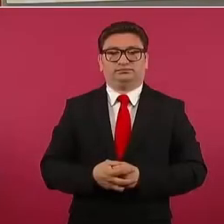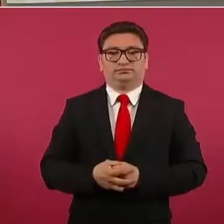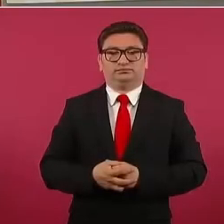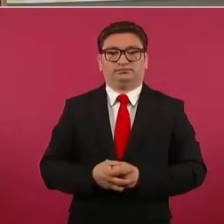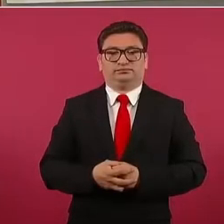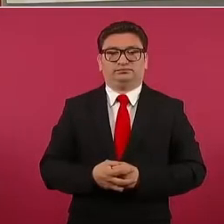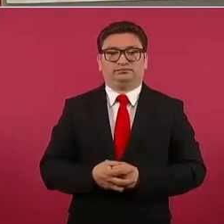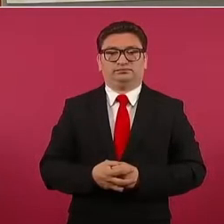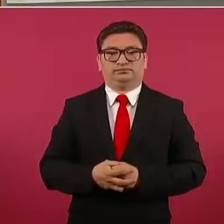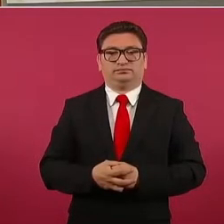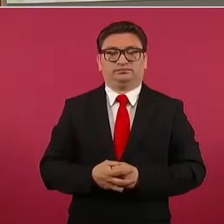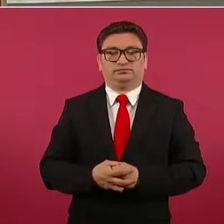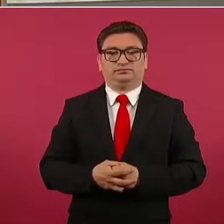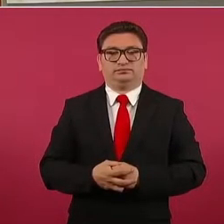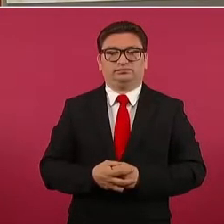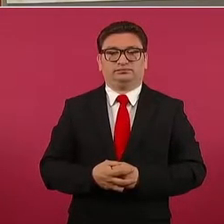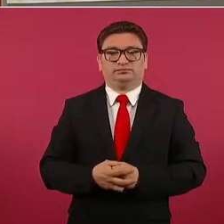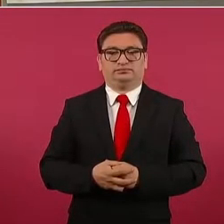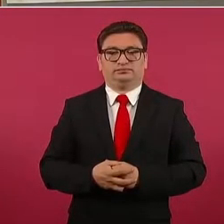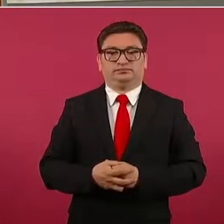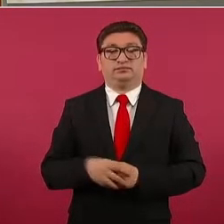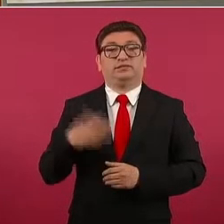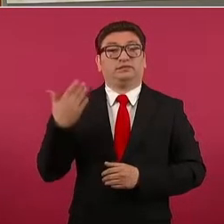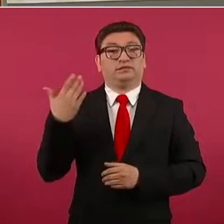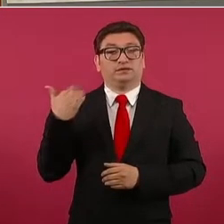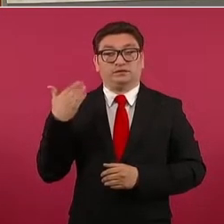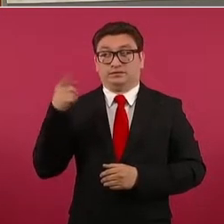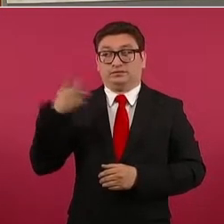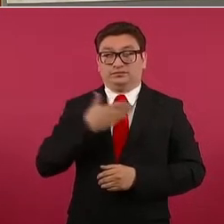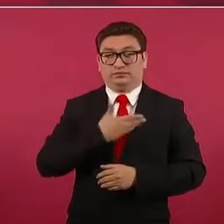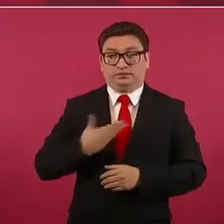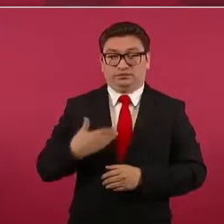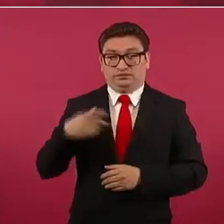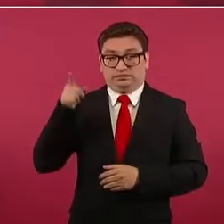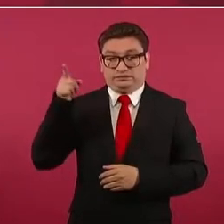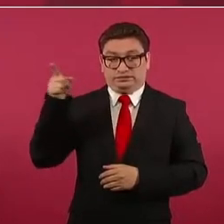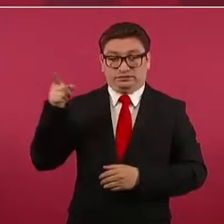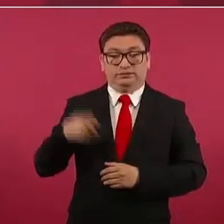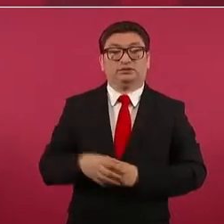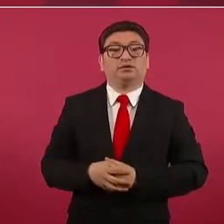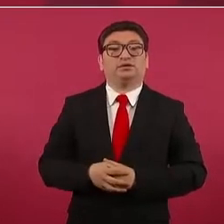acaba de plantear el presidente Biden